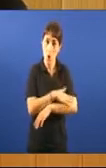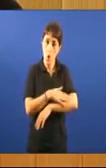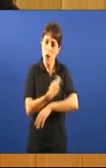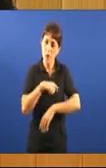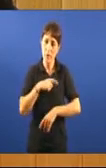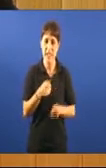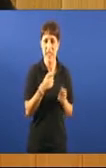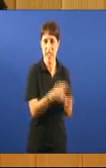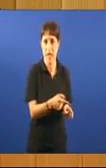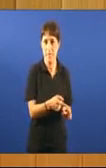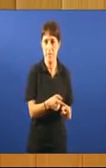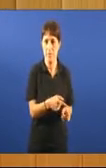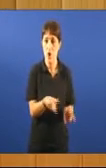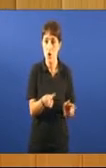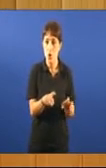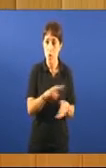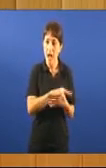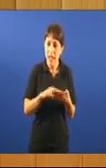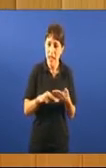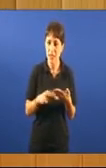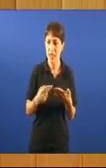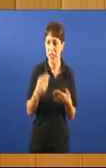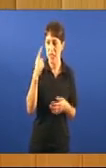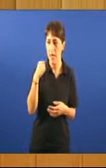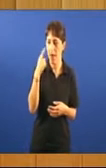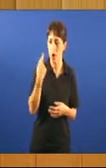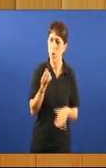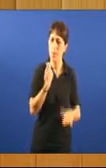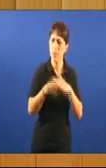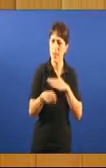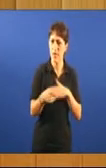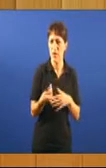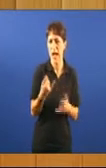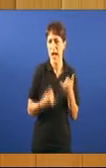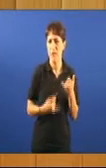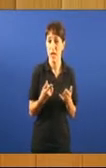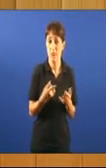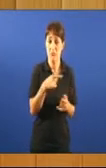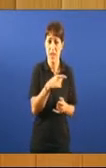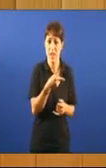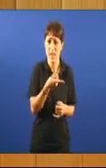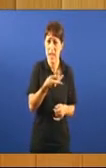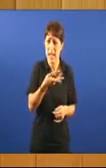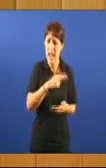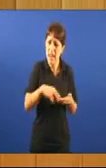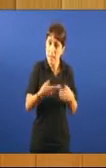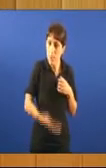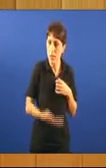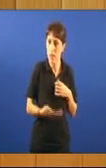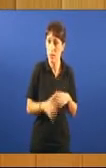vai ser vendida aínda que sexa unha entidade sistémica para Galiza. En cambio,